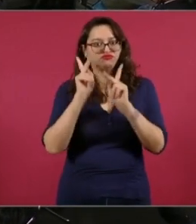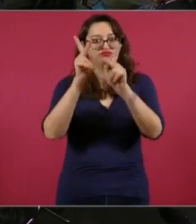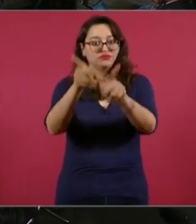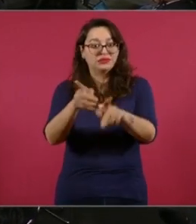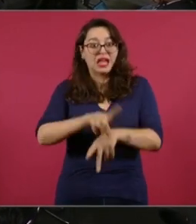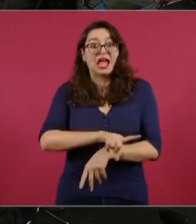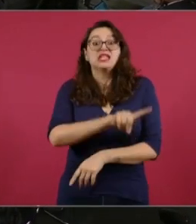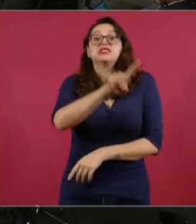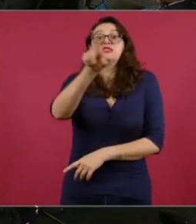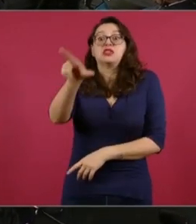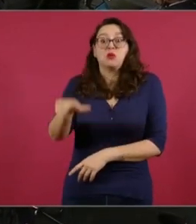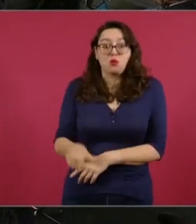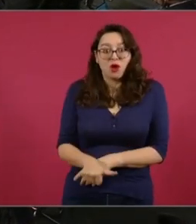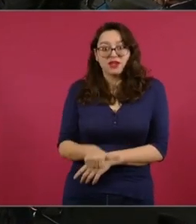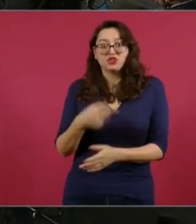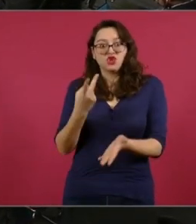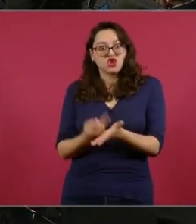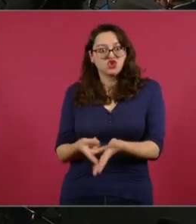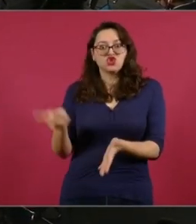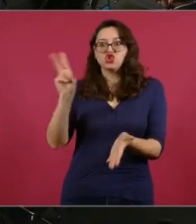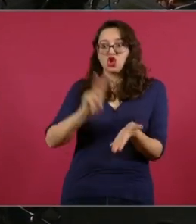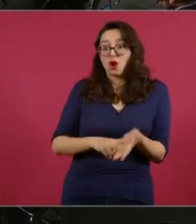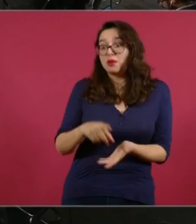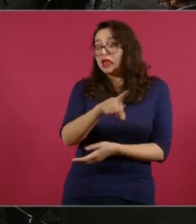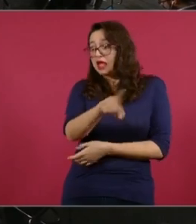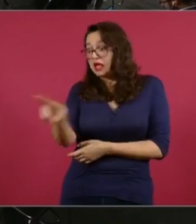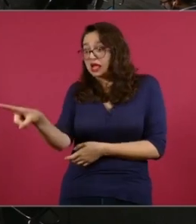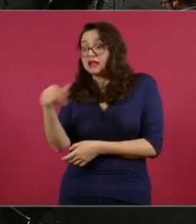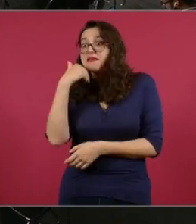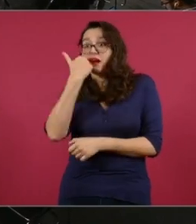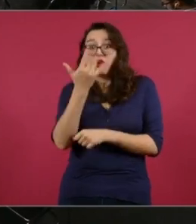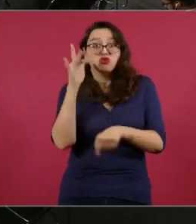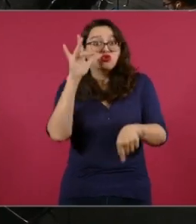para que el gobierno tenga recursos y pueda